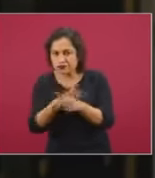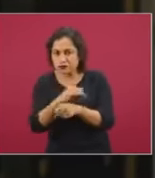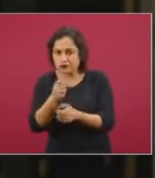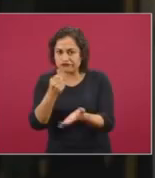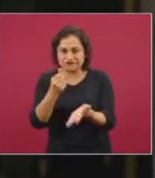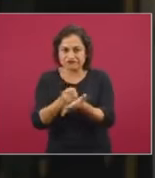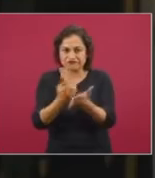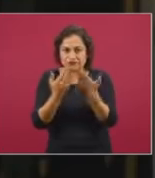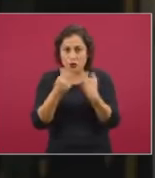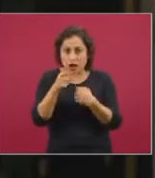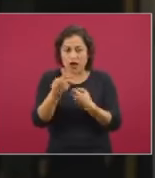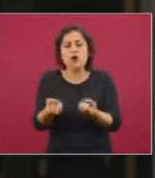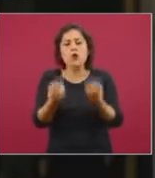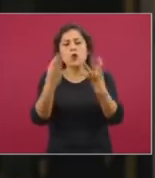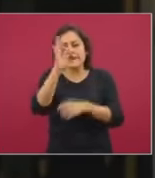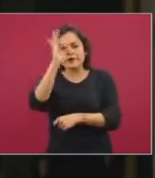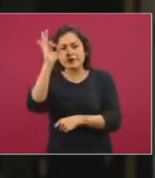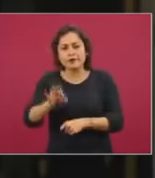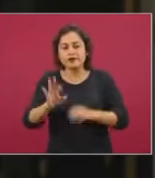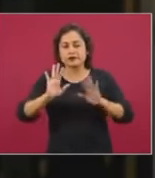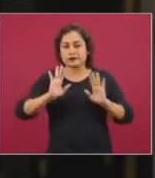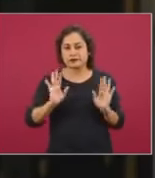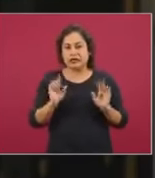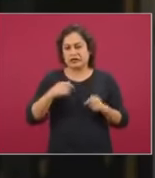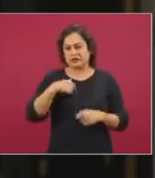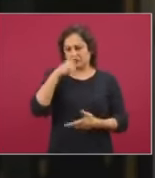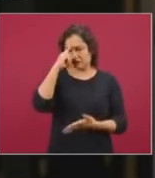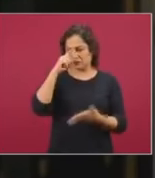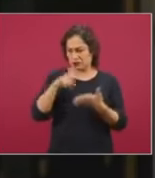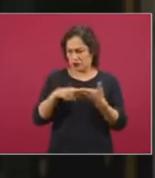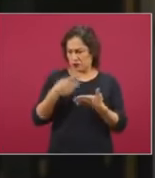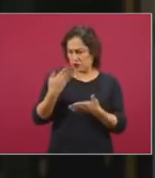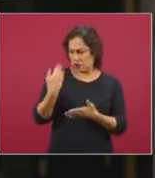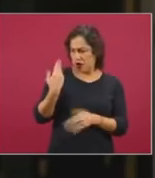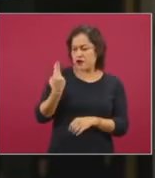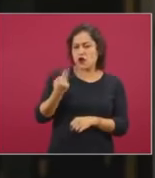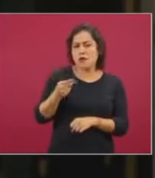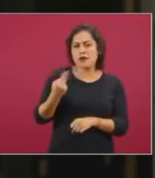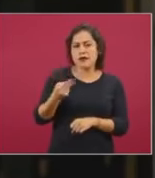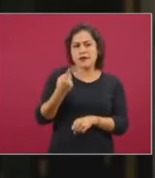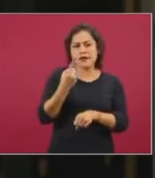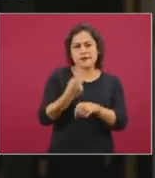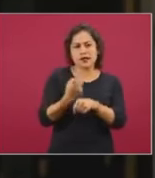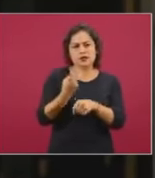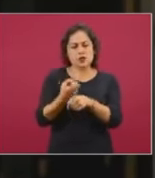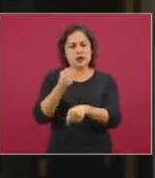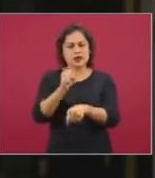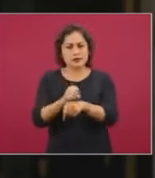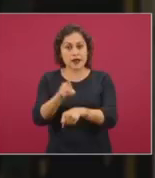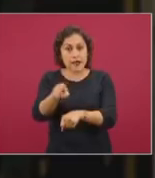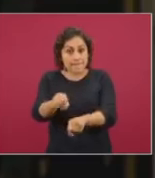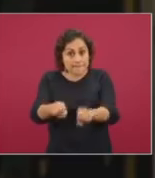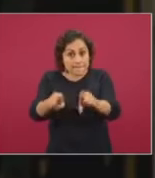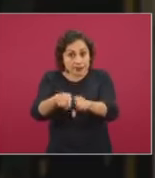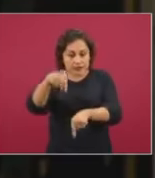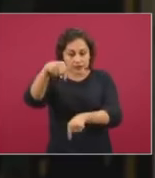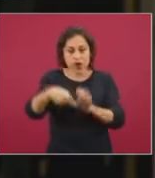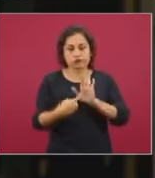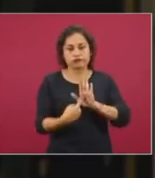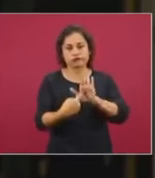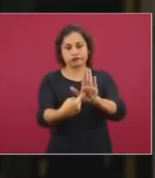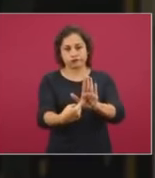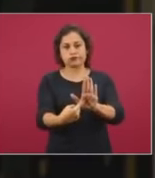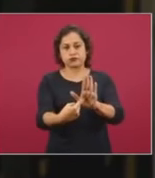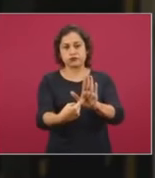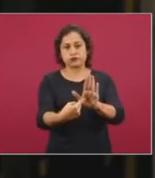que creo que la primera o segunda semana de noviembre, usted mismo presentó una gráfica de correlación